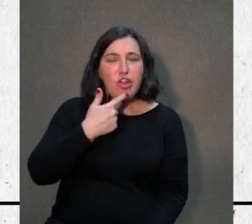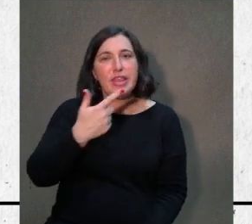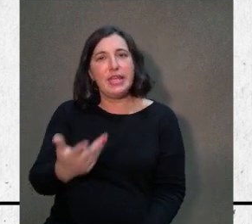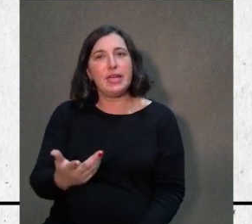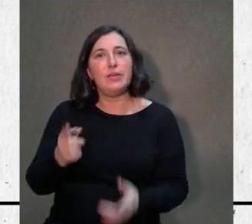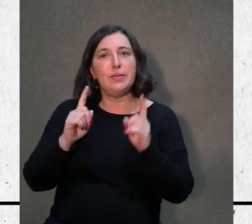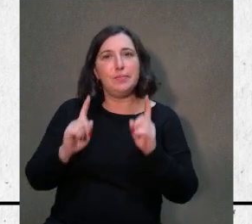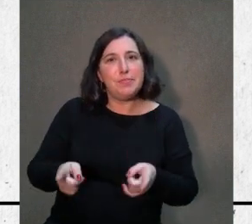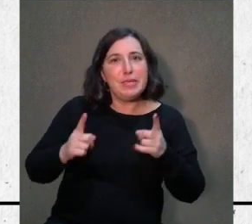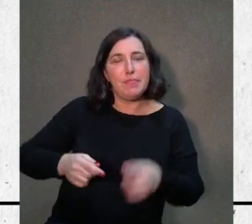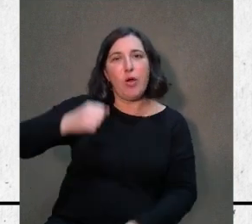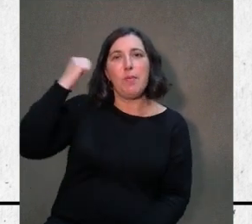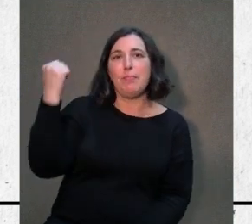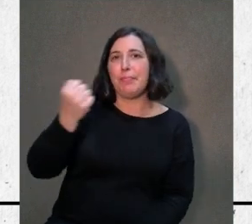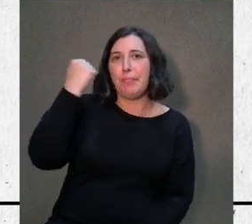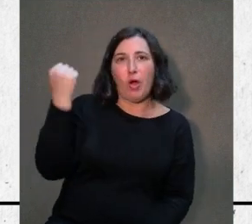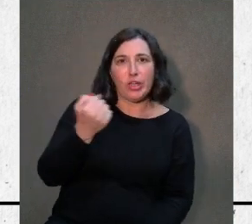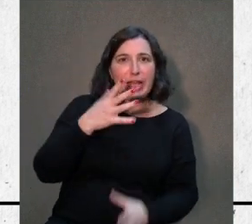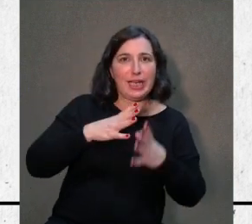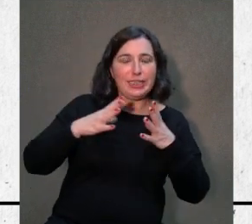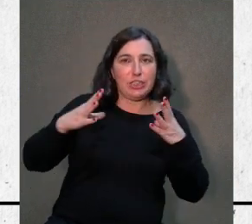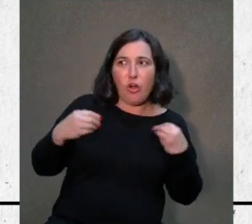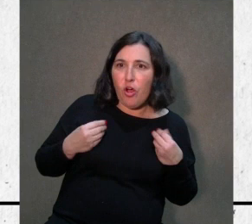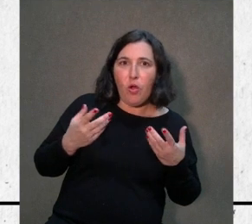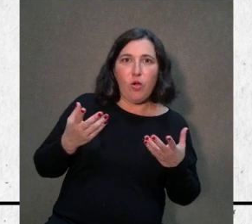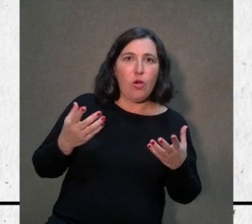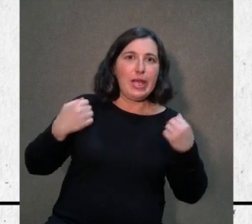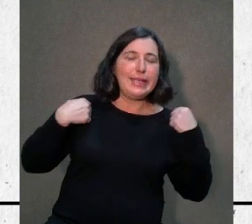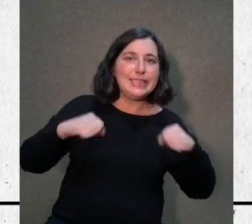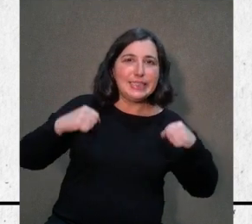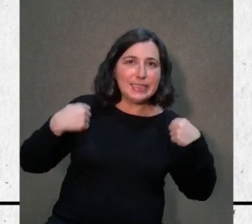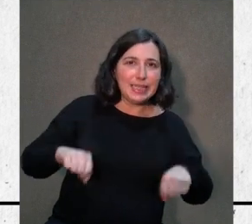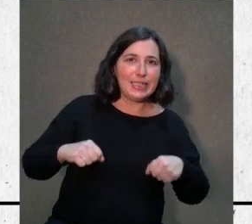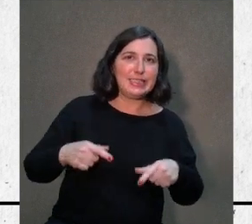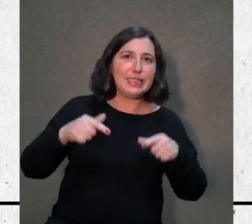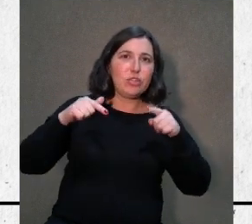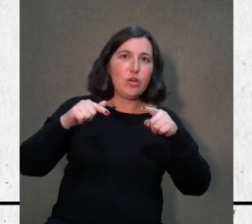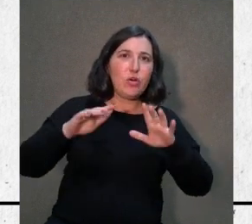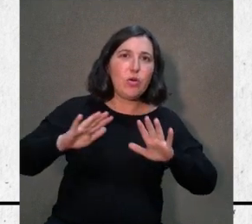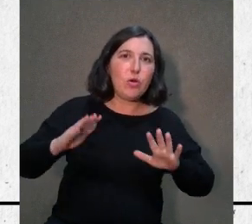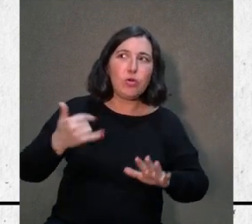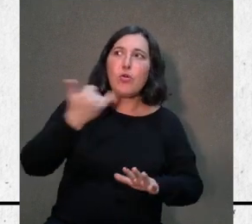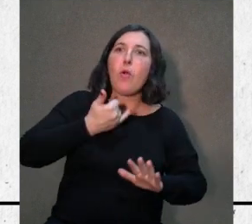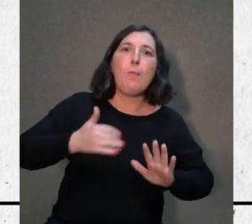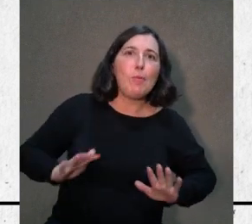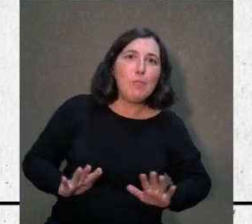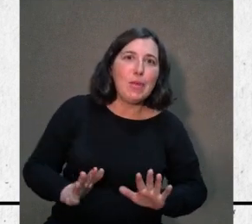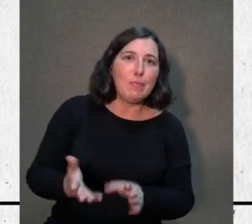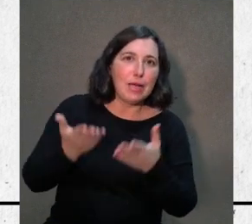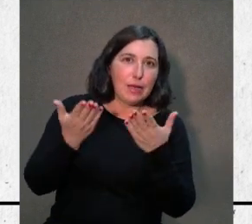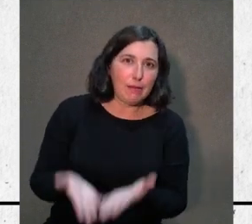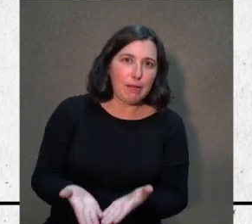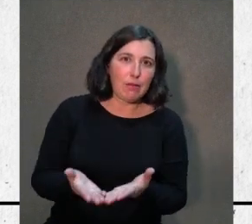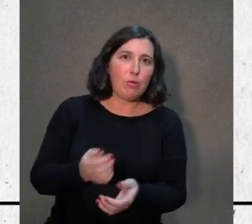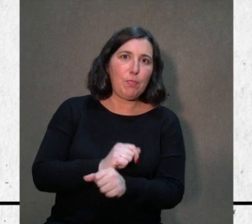como yo siempre digo, es tan importante el afuera, el ensayo, el ejercicio, cómo se prepara para el